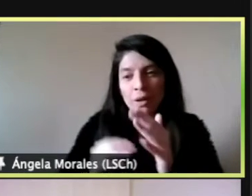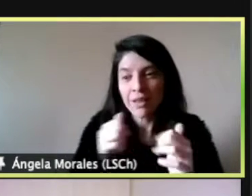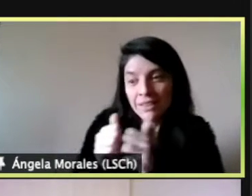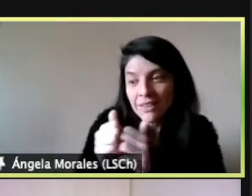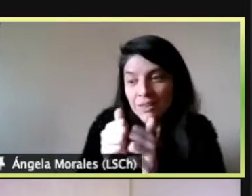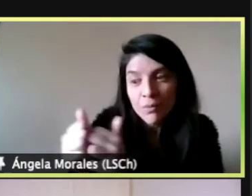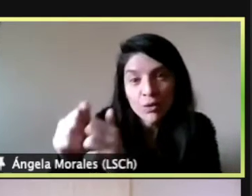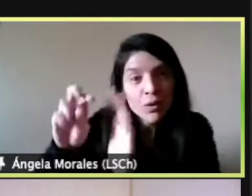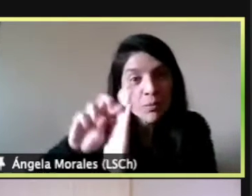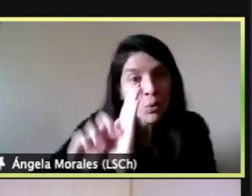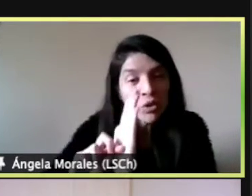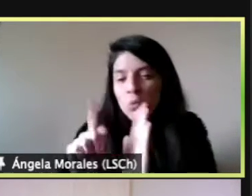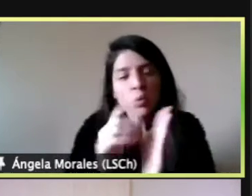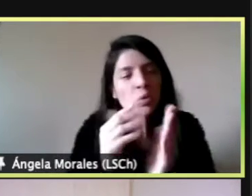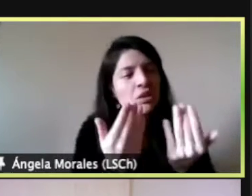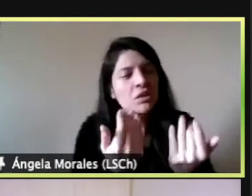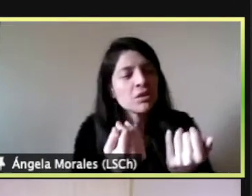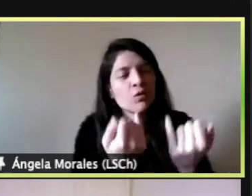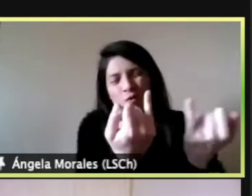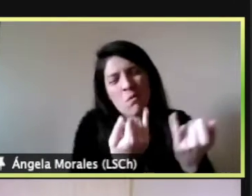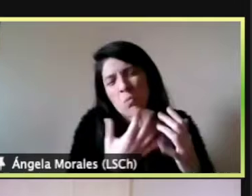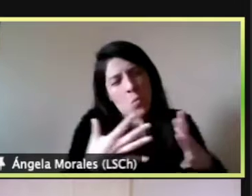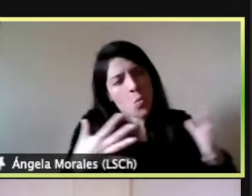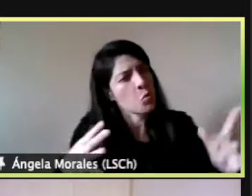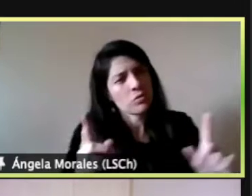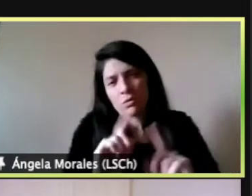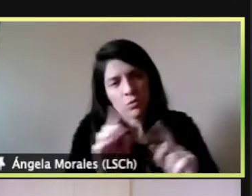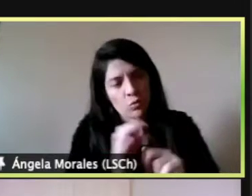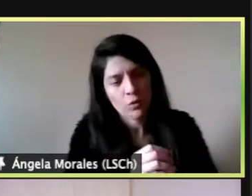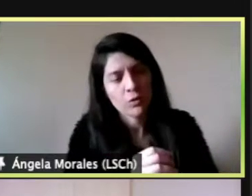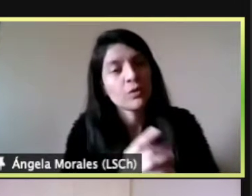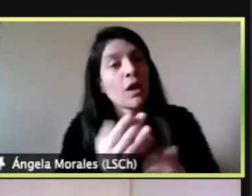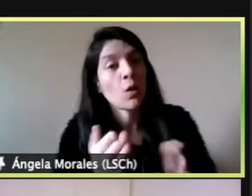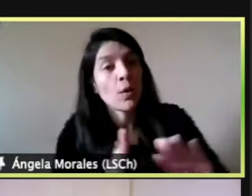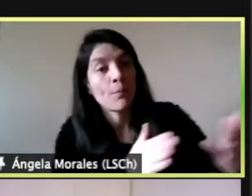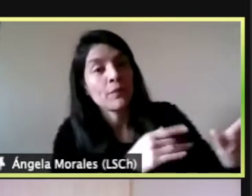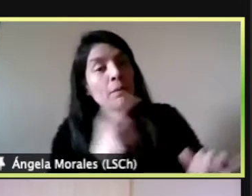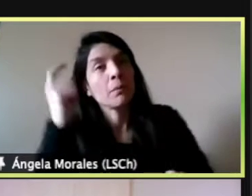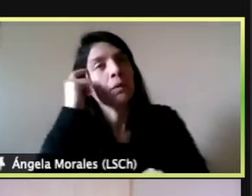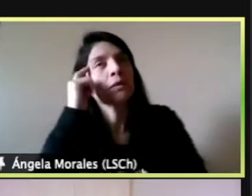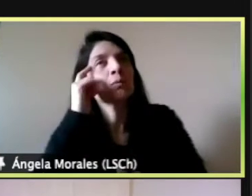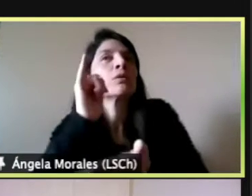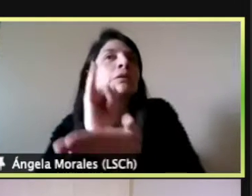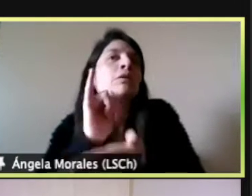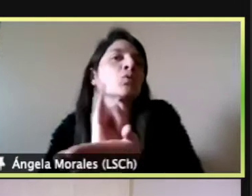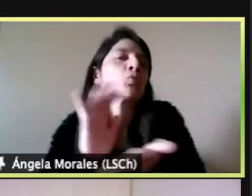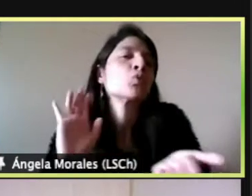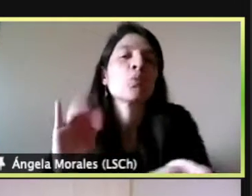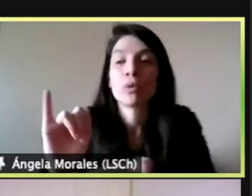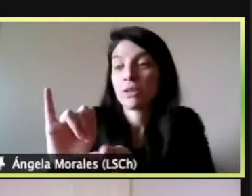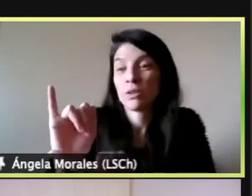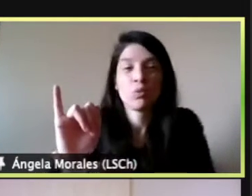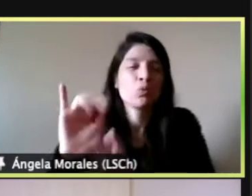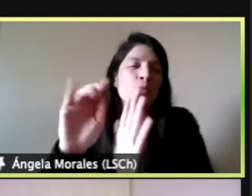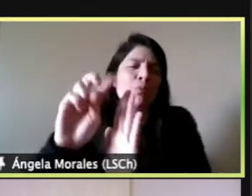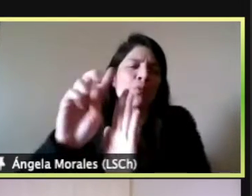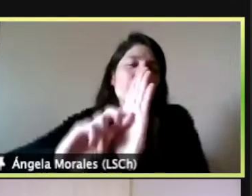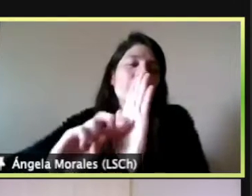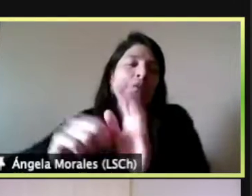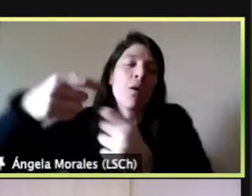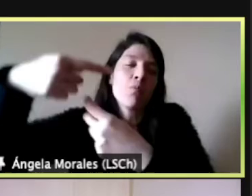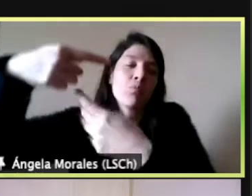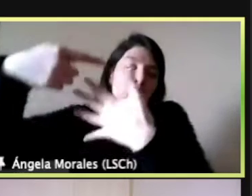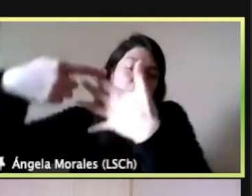Ya, pensando que quizás una institución ahora puede tener infinitos proyectos, supongamos que una institución ya ha